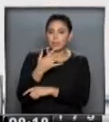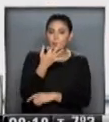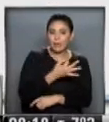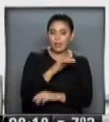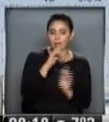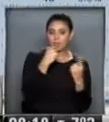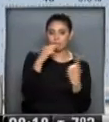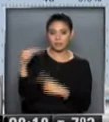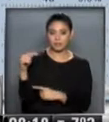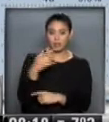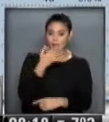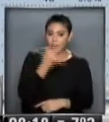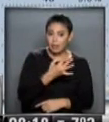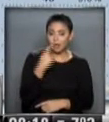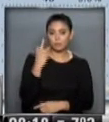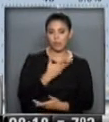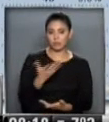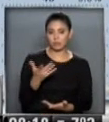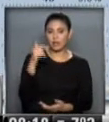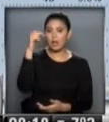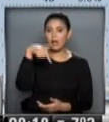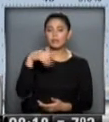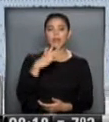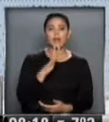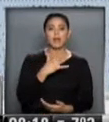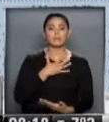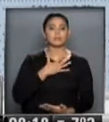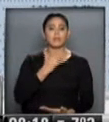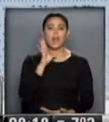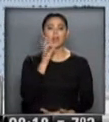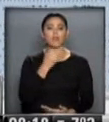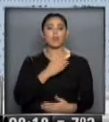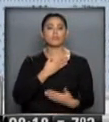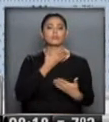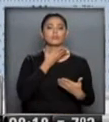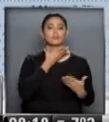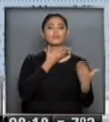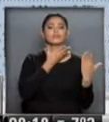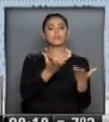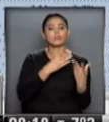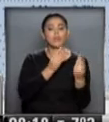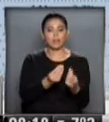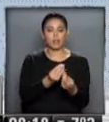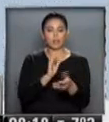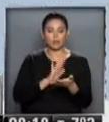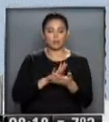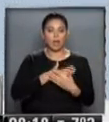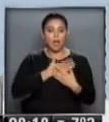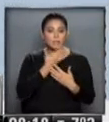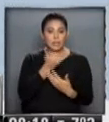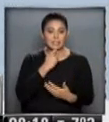y la realidad indica que este es un gesto solidario supremo tiene que ver con el amor y